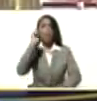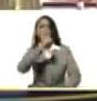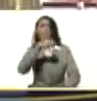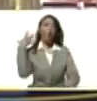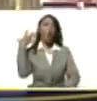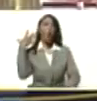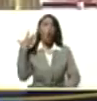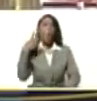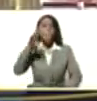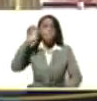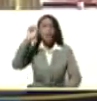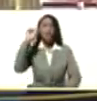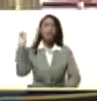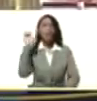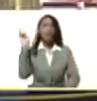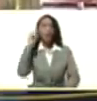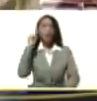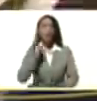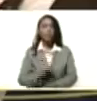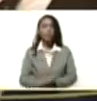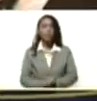patria venezuela